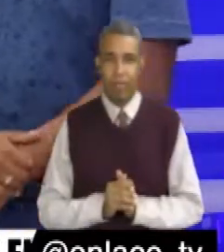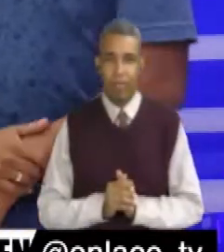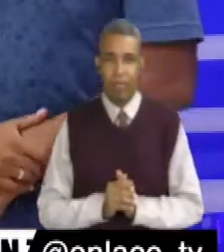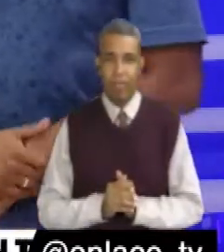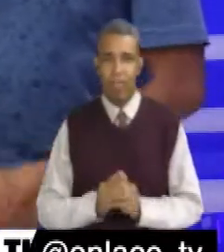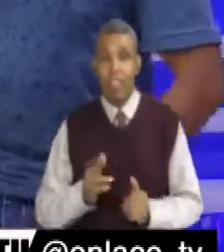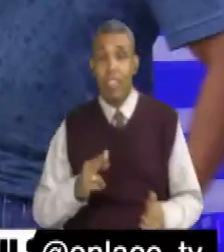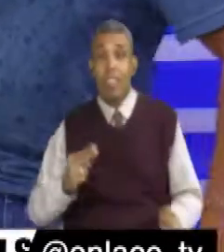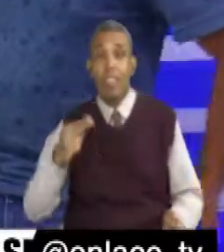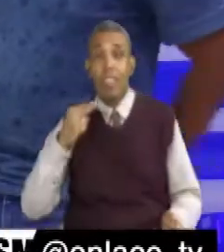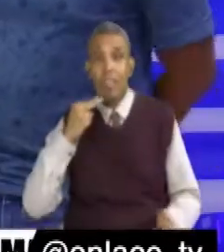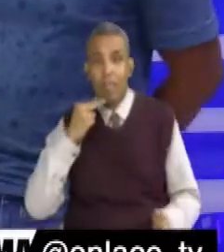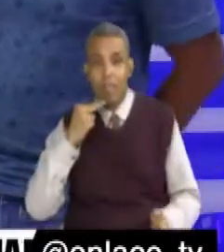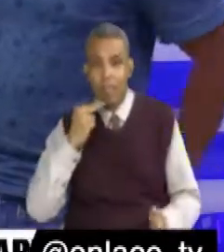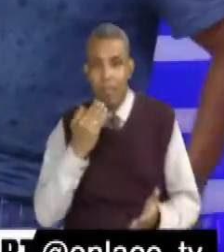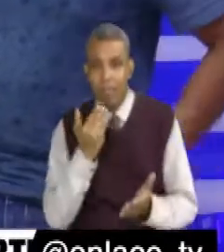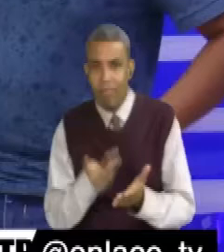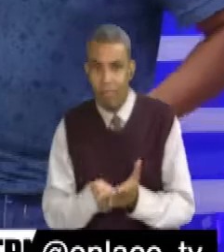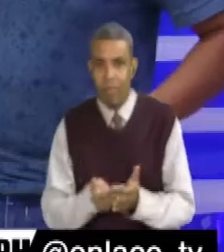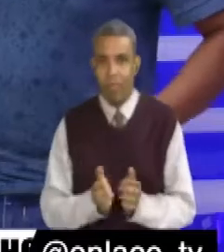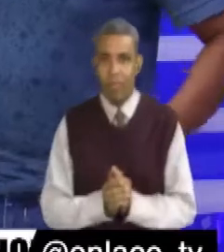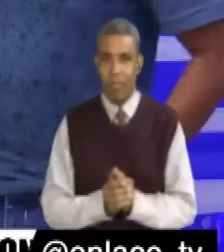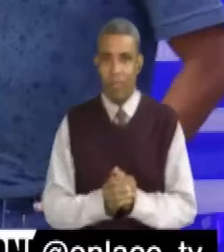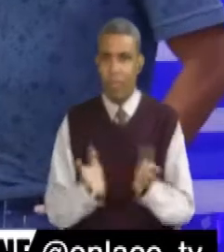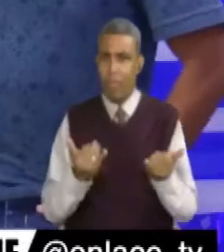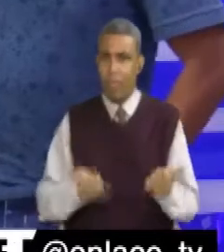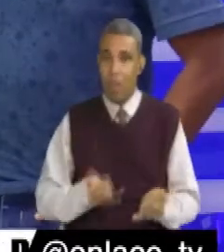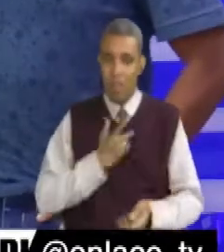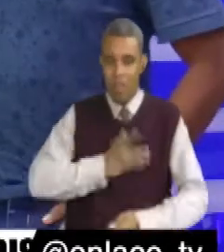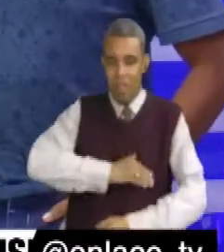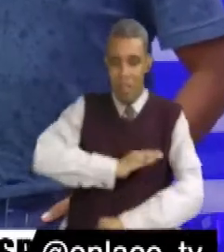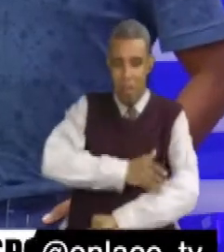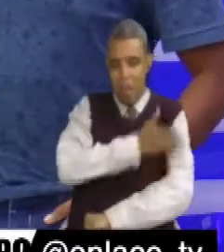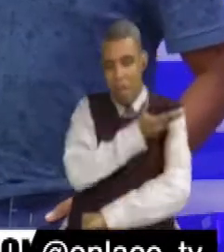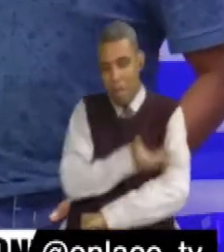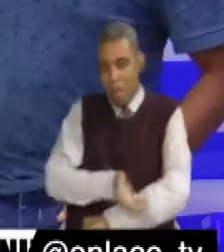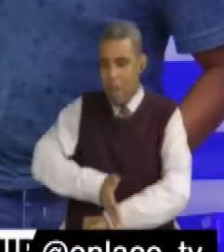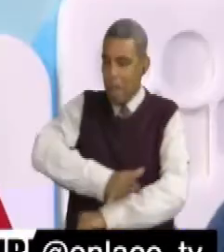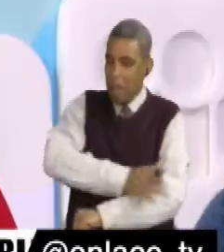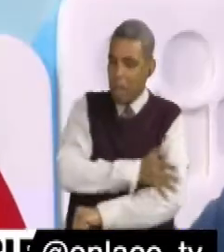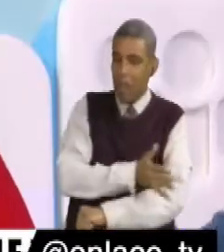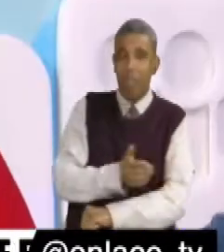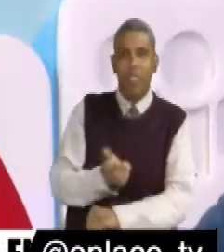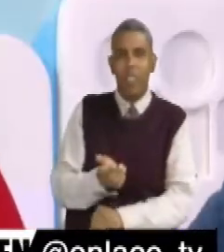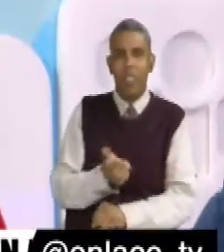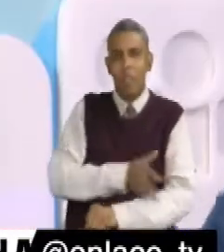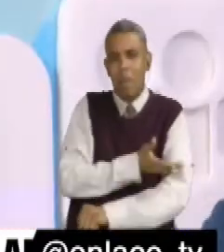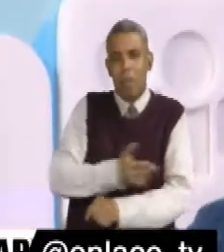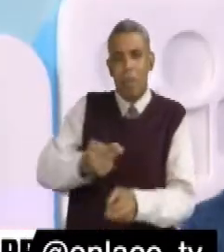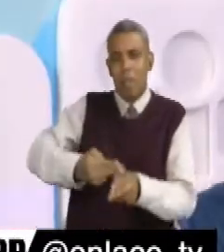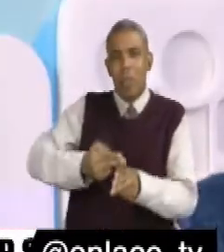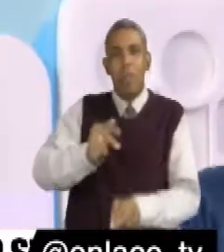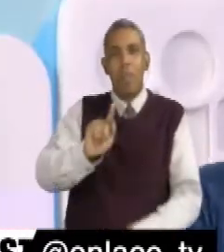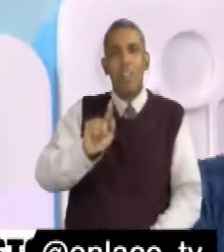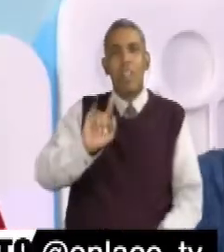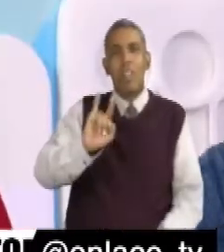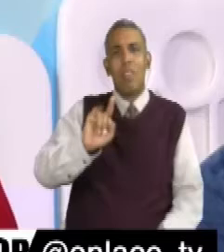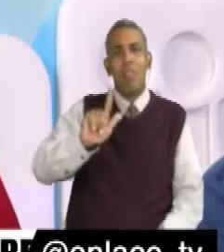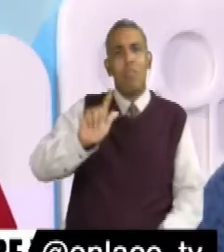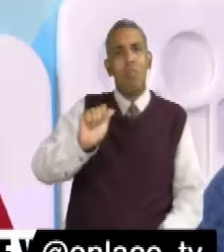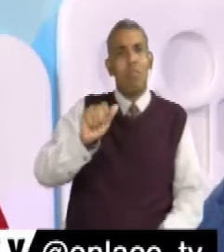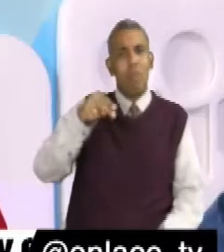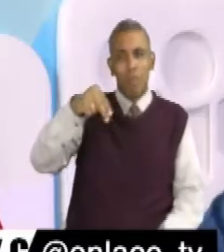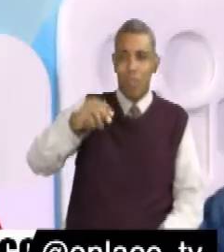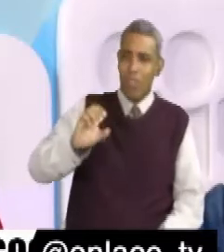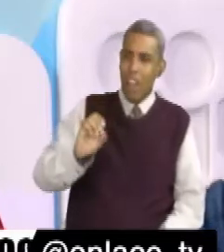nueva canción, El Fulano. Y bueno, la verdad es que fulanos hay muchos, andamos buscando varios fulanos por ahí.